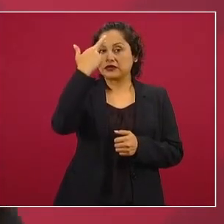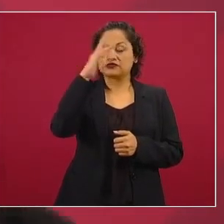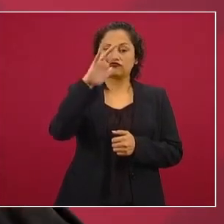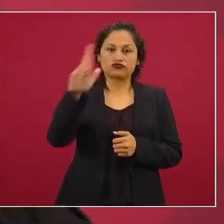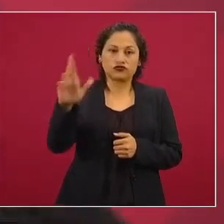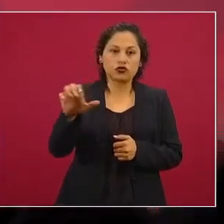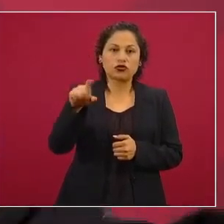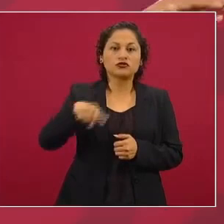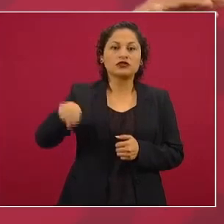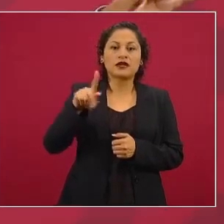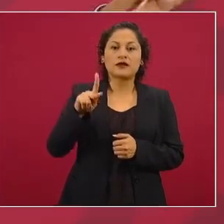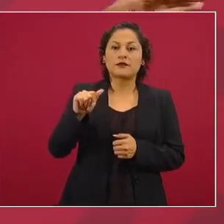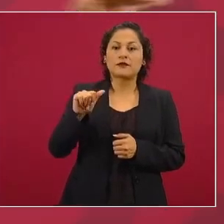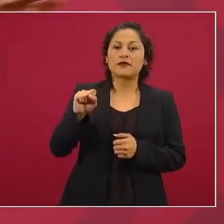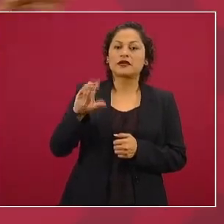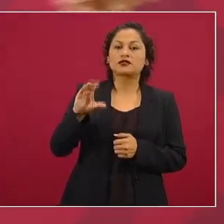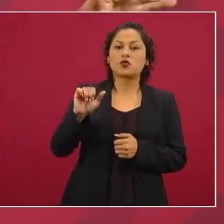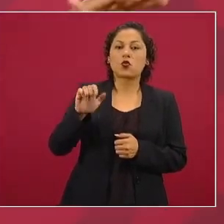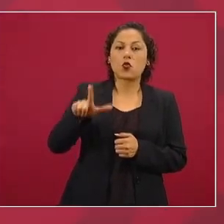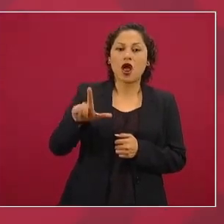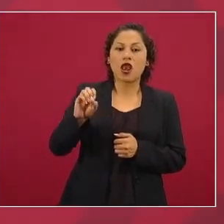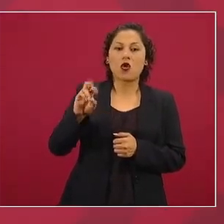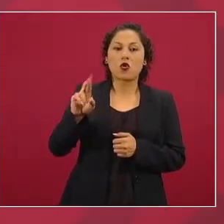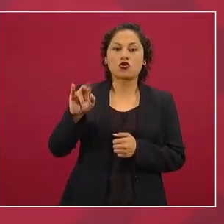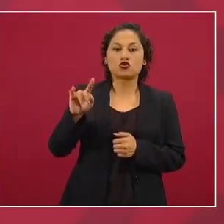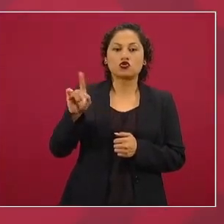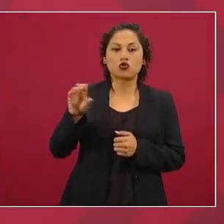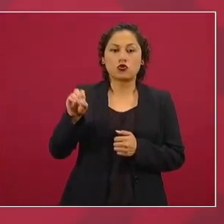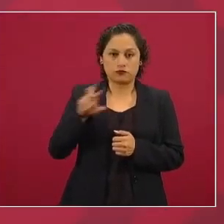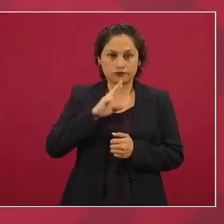O sea, ruptura completa.